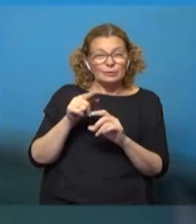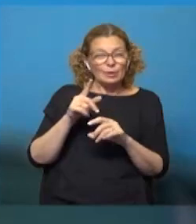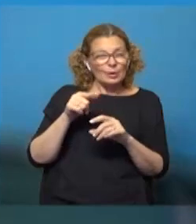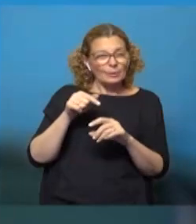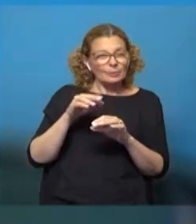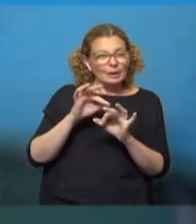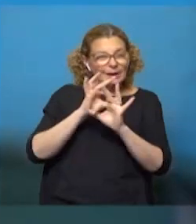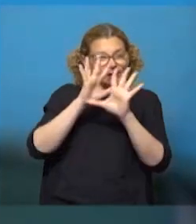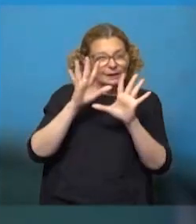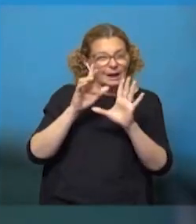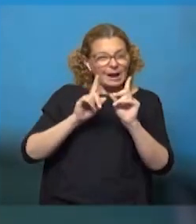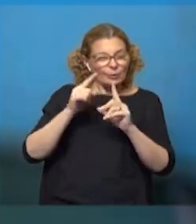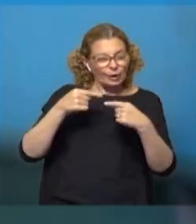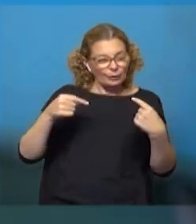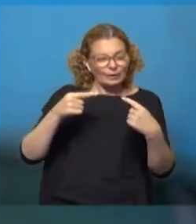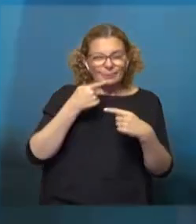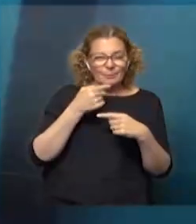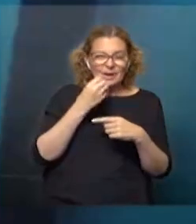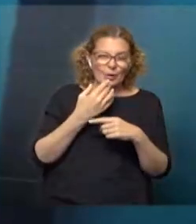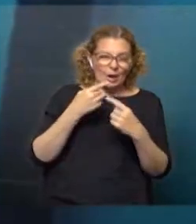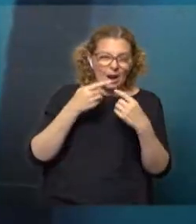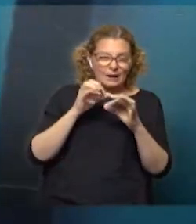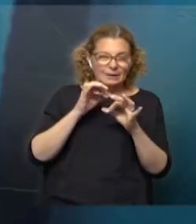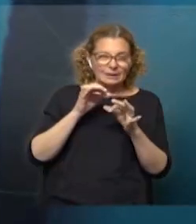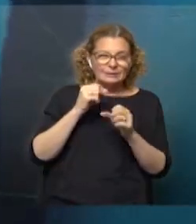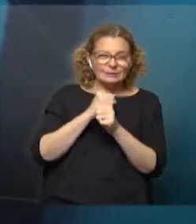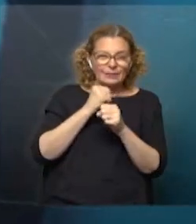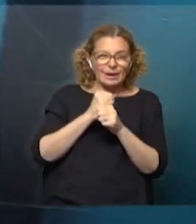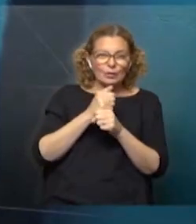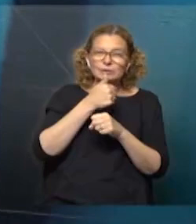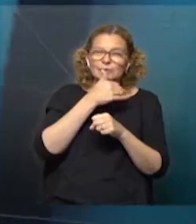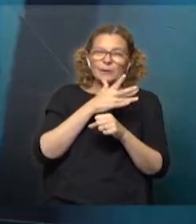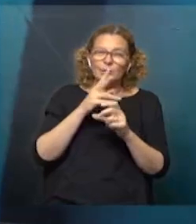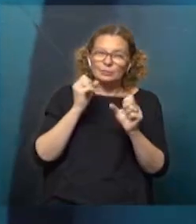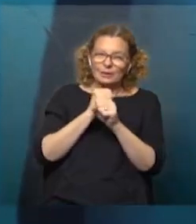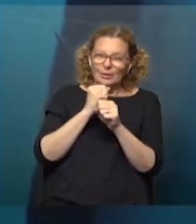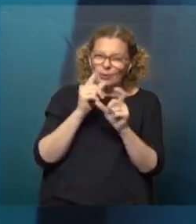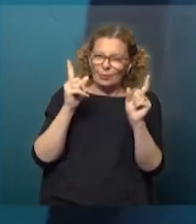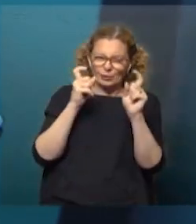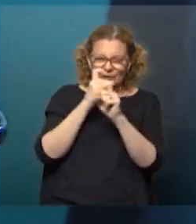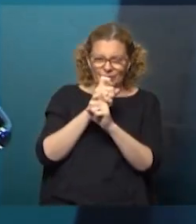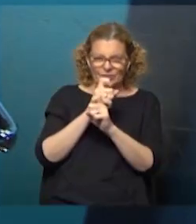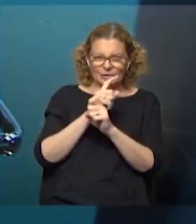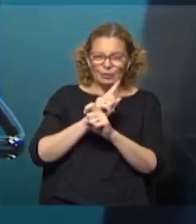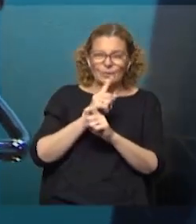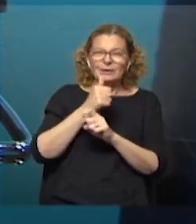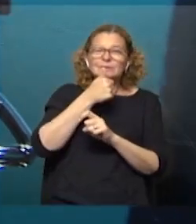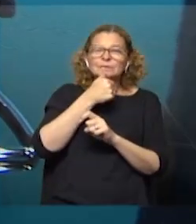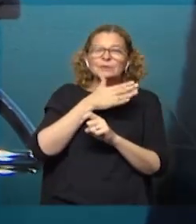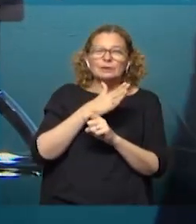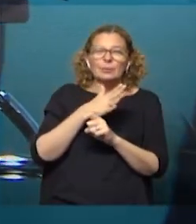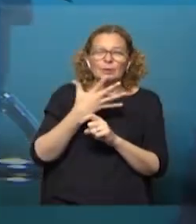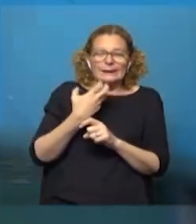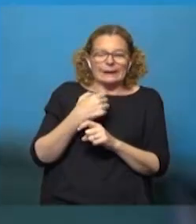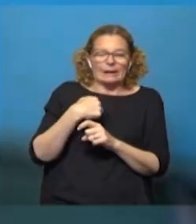tiempos conviene aclarar un poco algunas cosas el trabajo historiador es un trabajo difícil no sé es historiador por